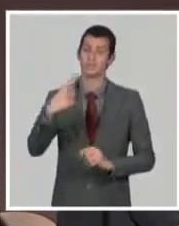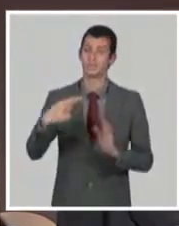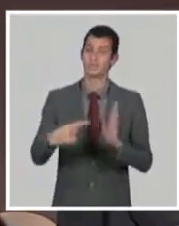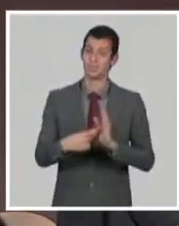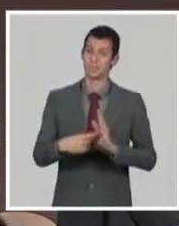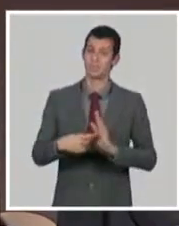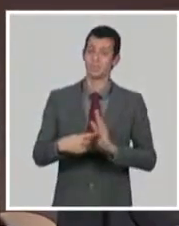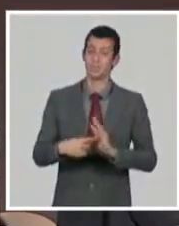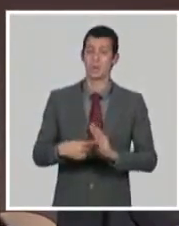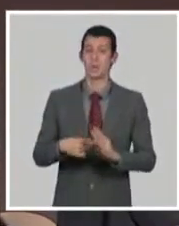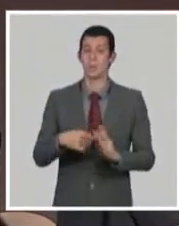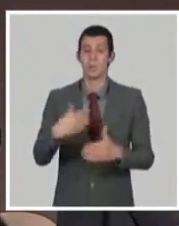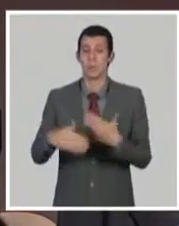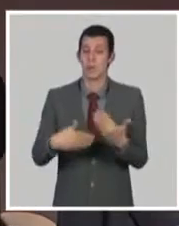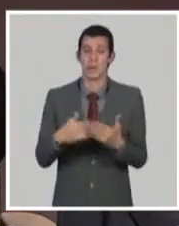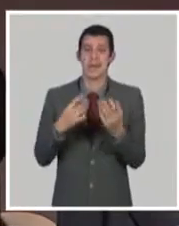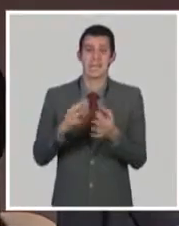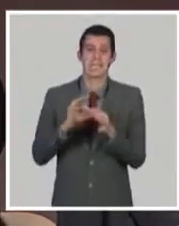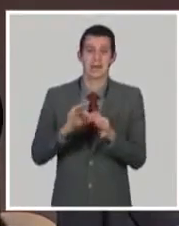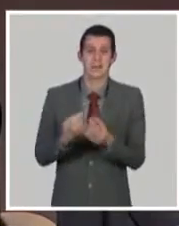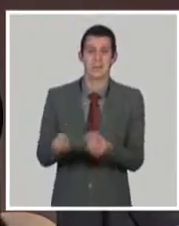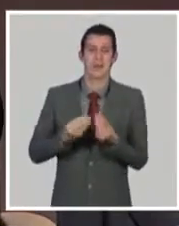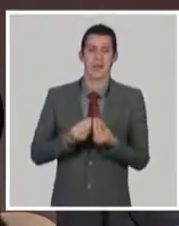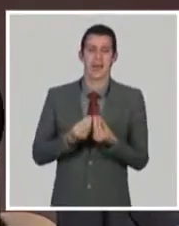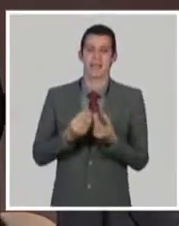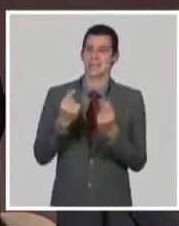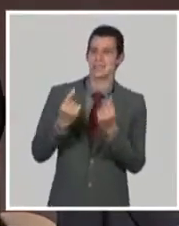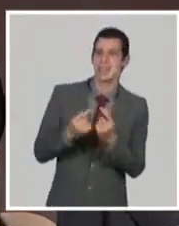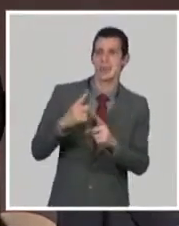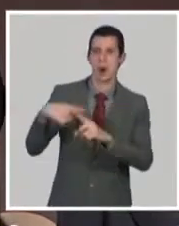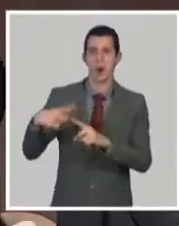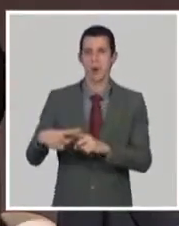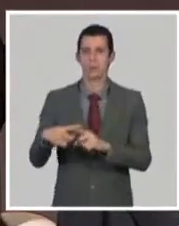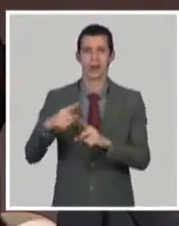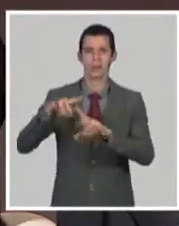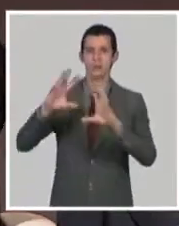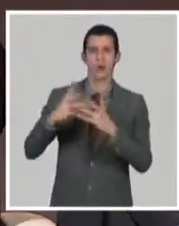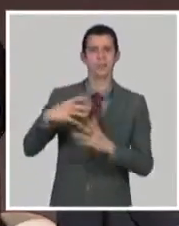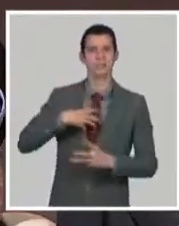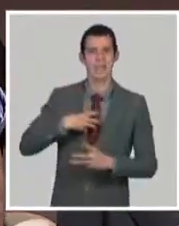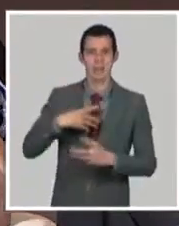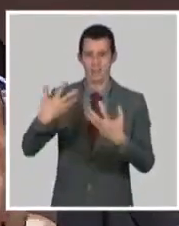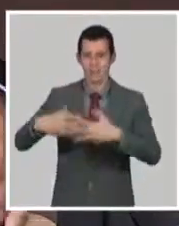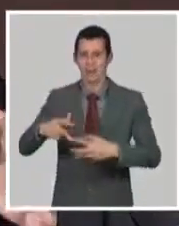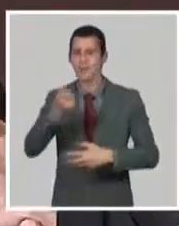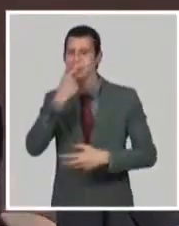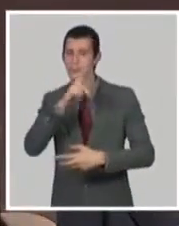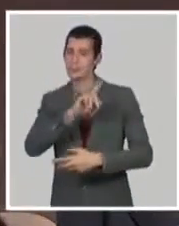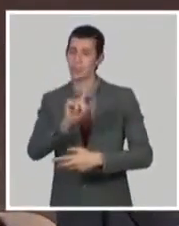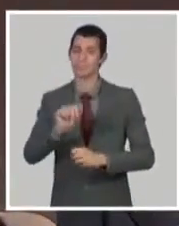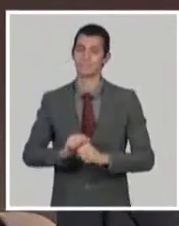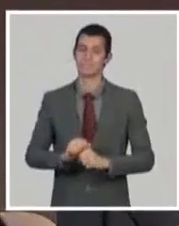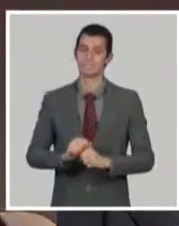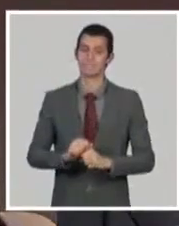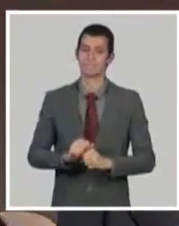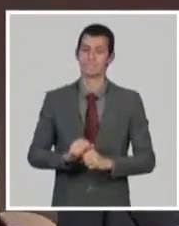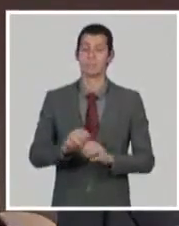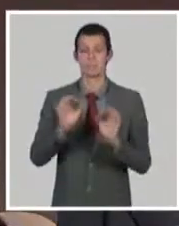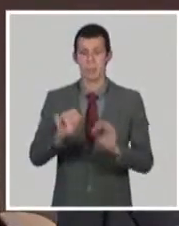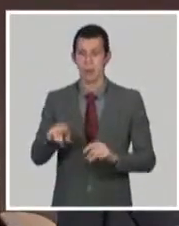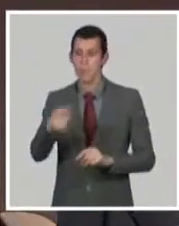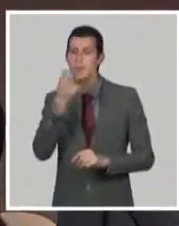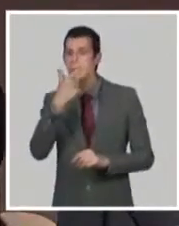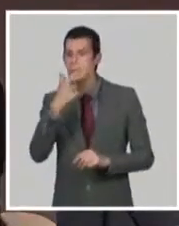pacientes no evolucionen a la gravedad. Hoy en el mundo más del 10% de los pacientes que se infectan pasan a la gravedad. Eso ha